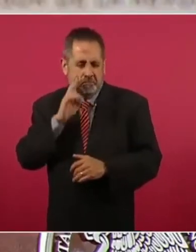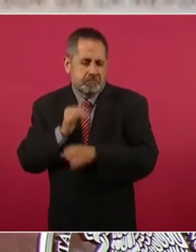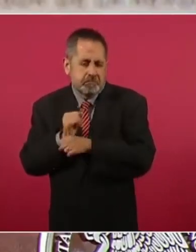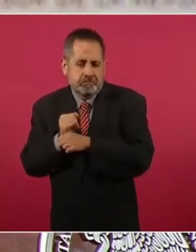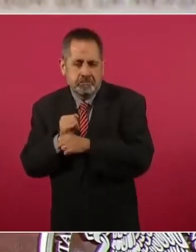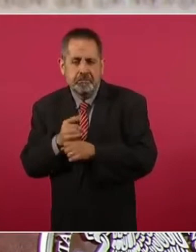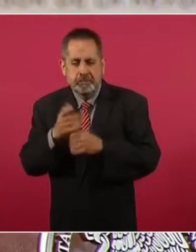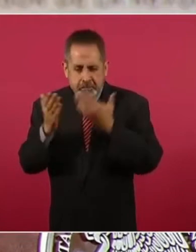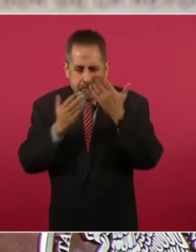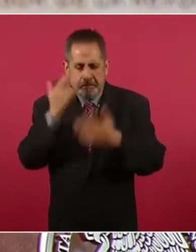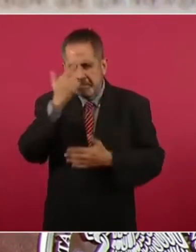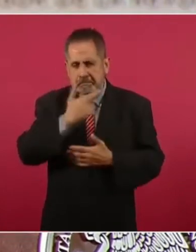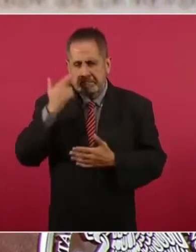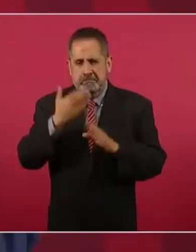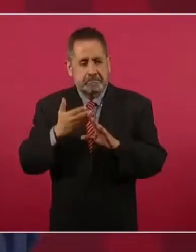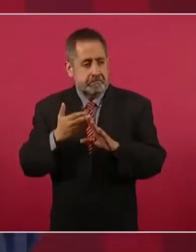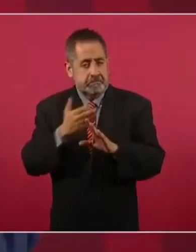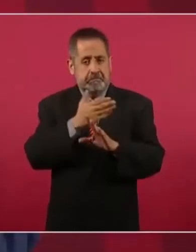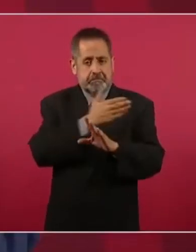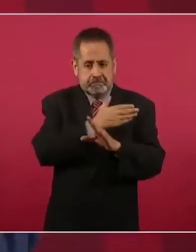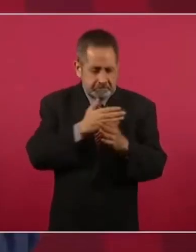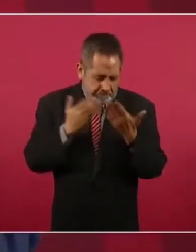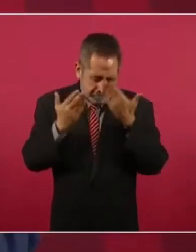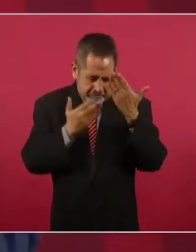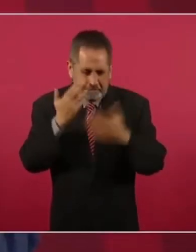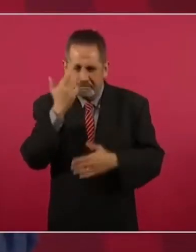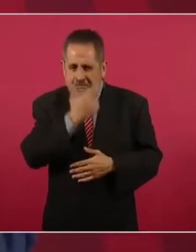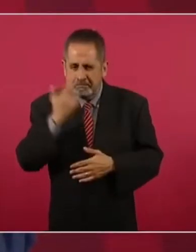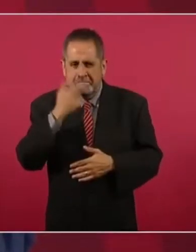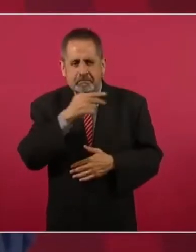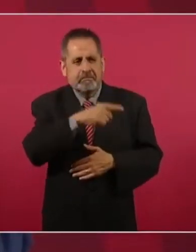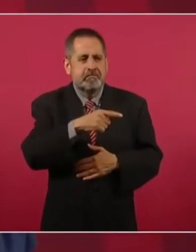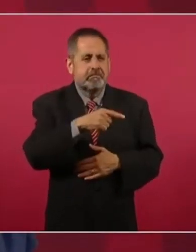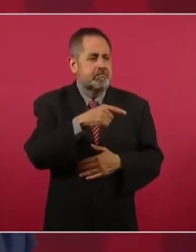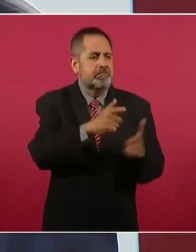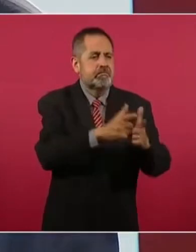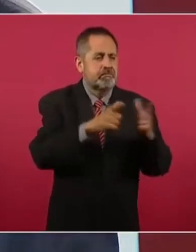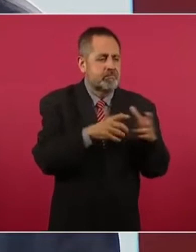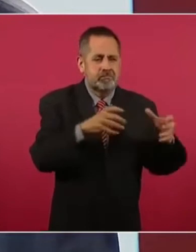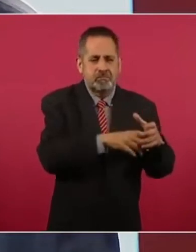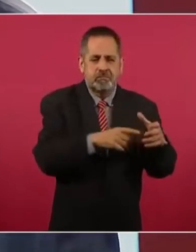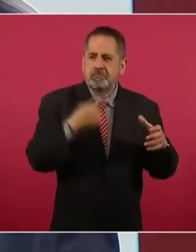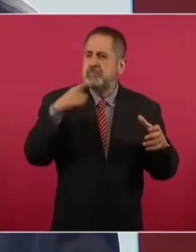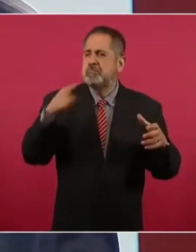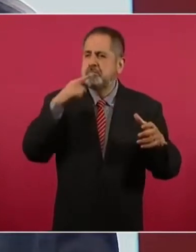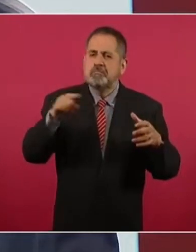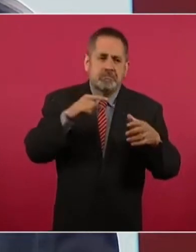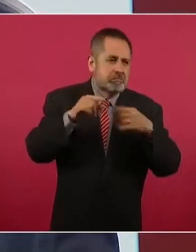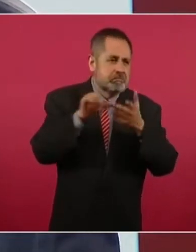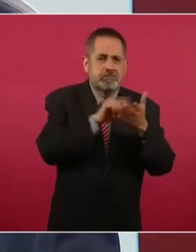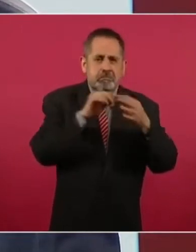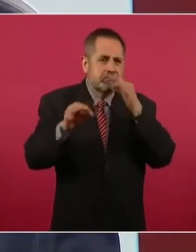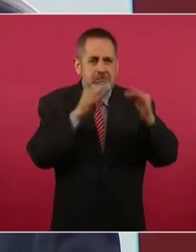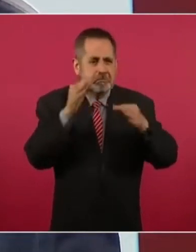y revisan los mensajes de este grupo, ayer